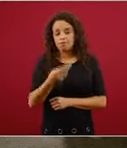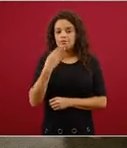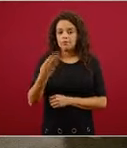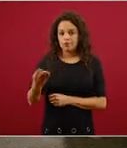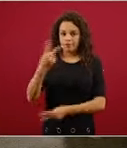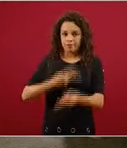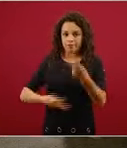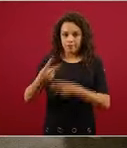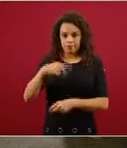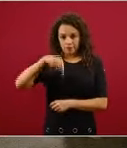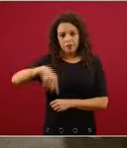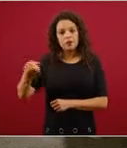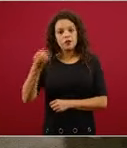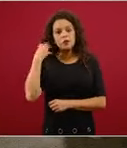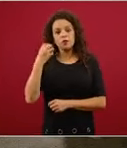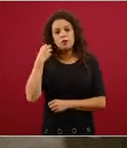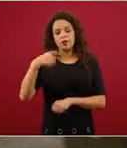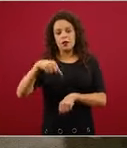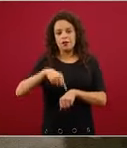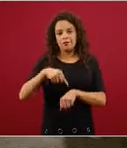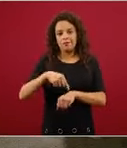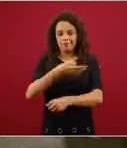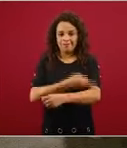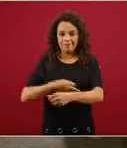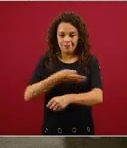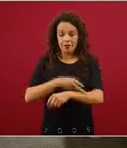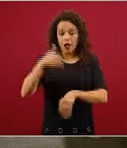a esta conferencia vespertina número